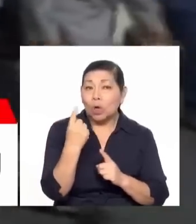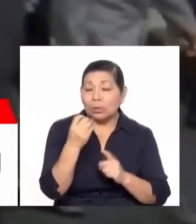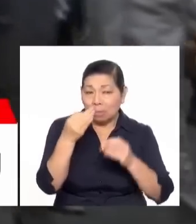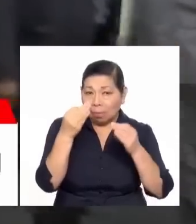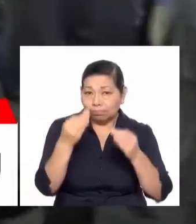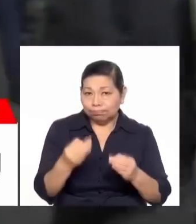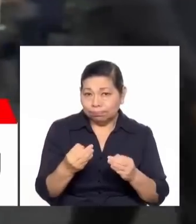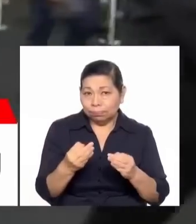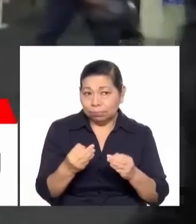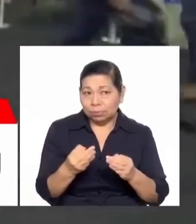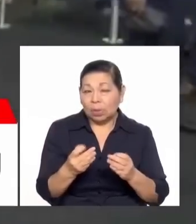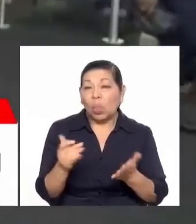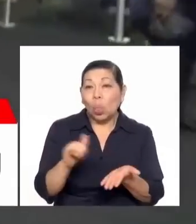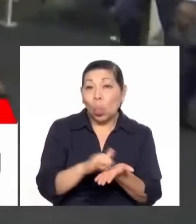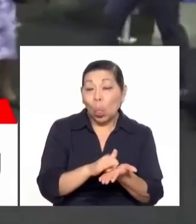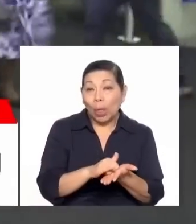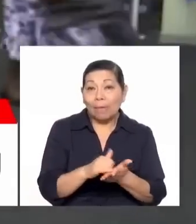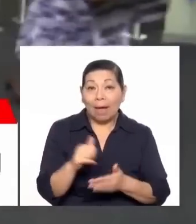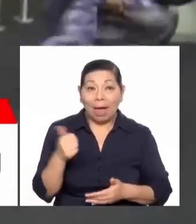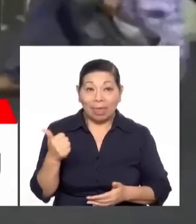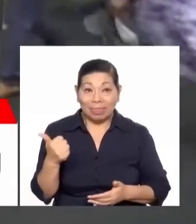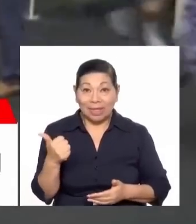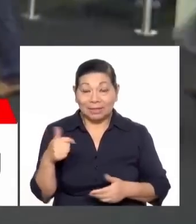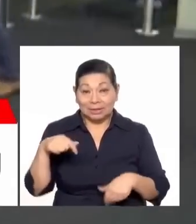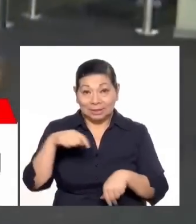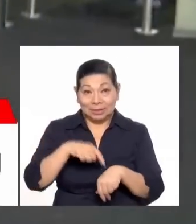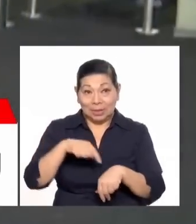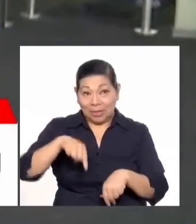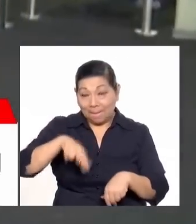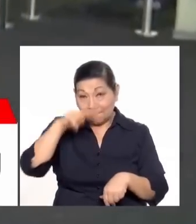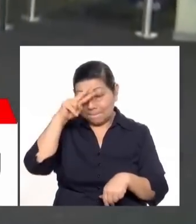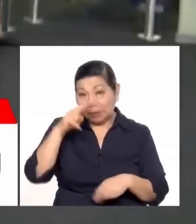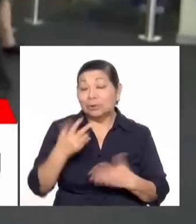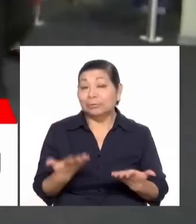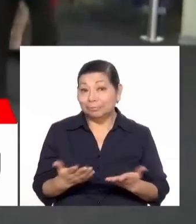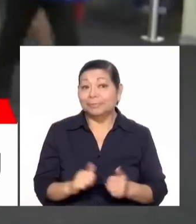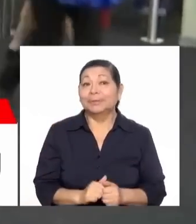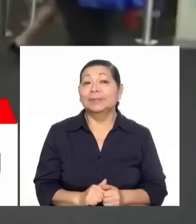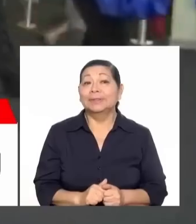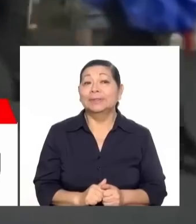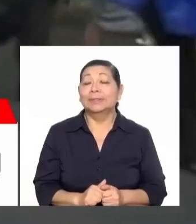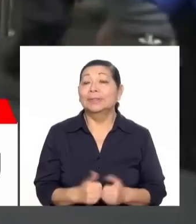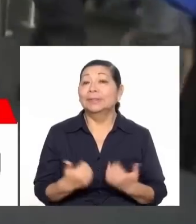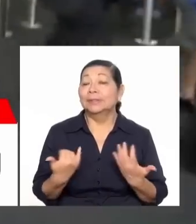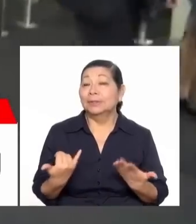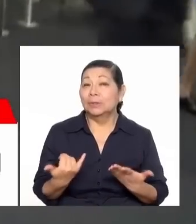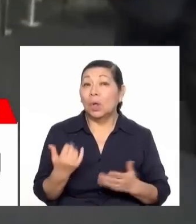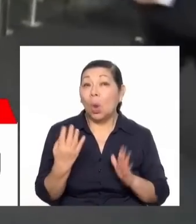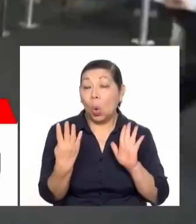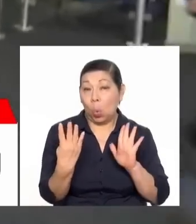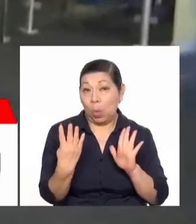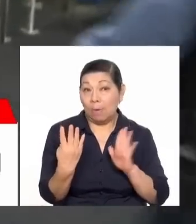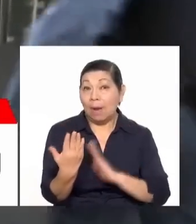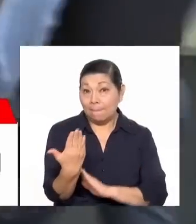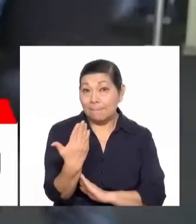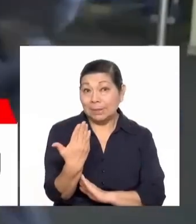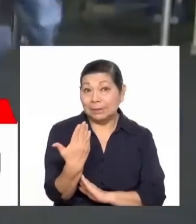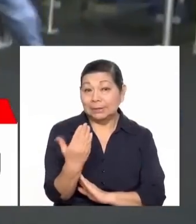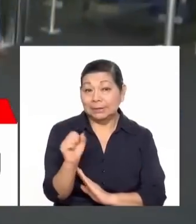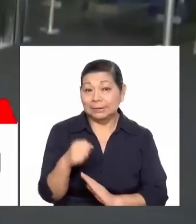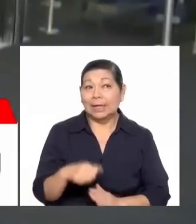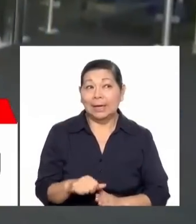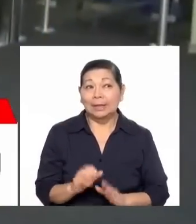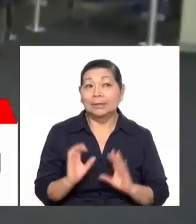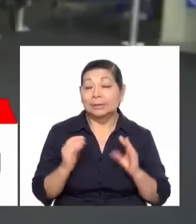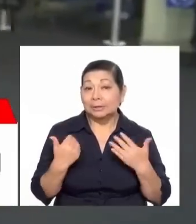mañana, hora acá en Nueva York, 10 de la mañana, hora Perú. Pero también hay que señalar que a las 9 de la mañana ya